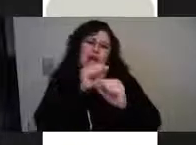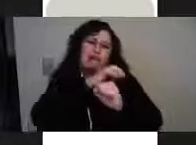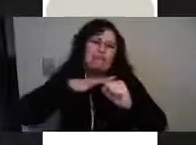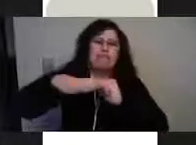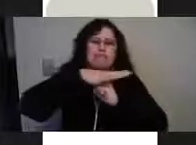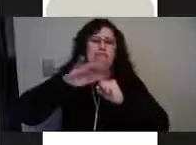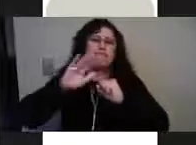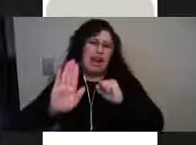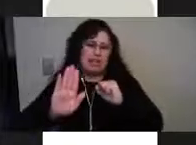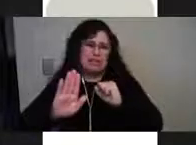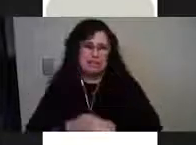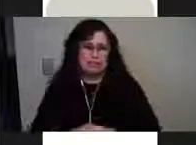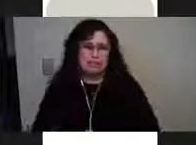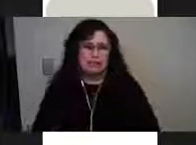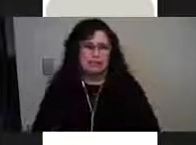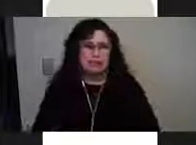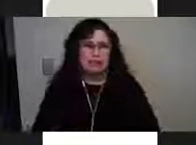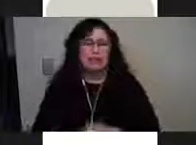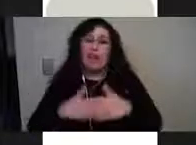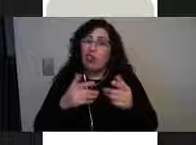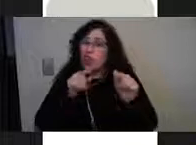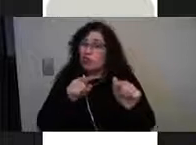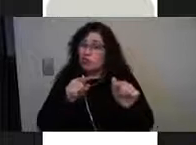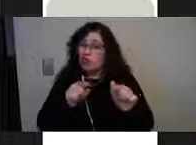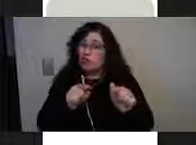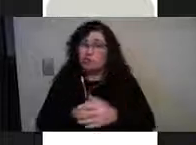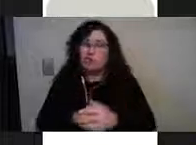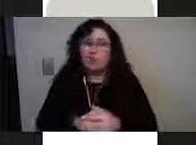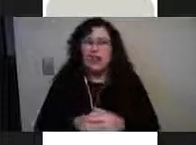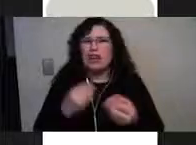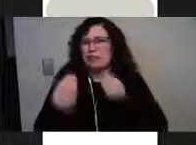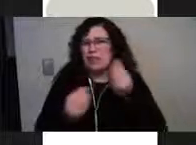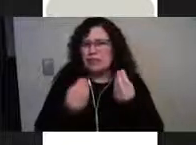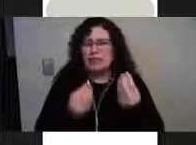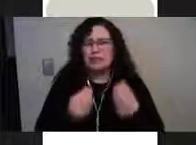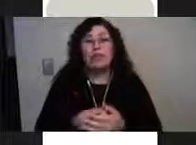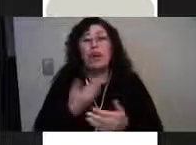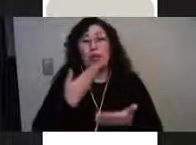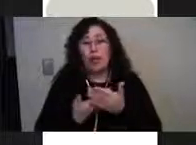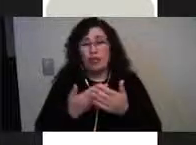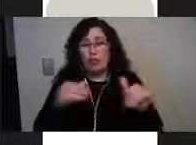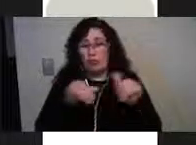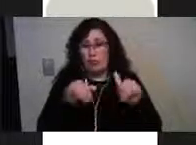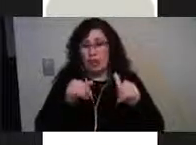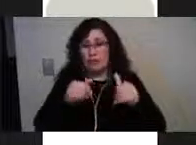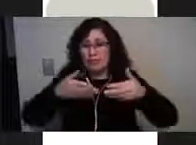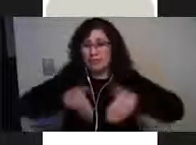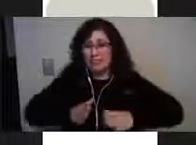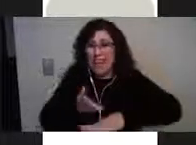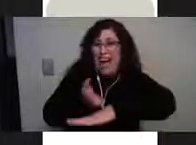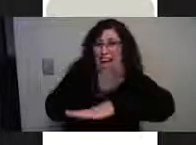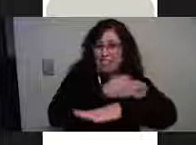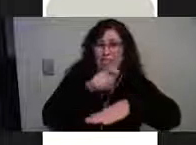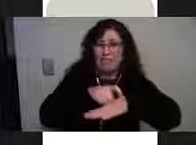de parálisis cerebral, ¿ya? Y esto particularmente porque la condición de prematurez hace que neurológicamente los niños tengan una